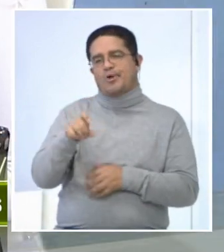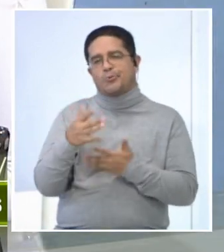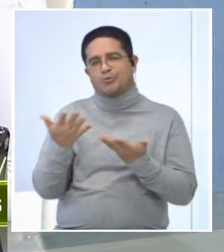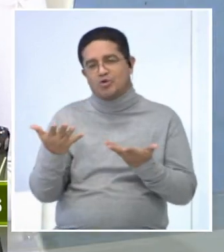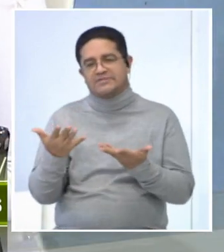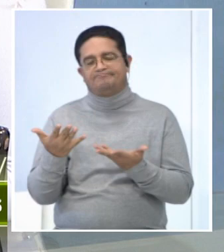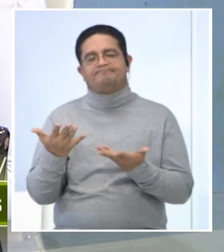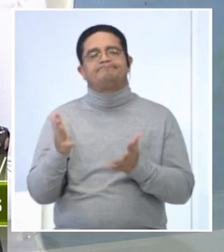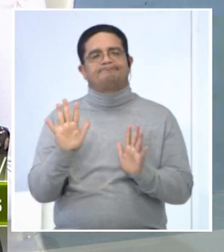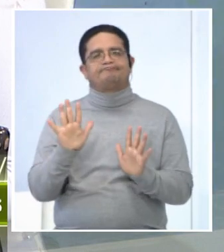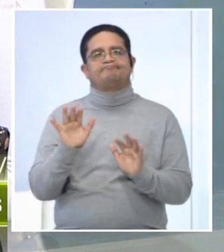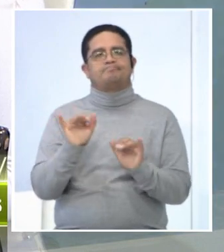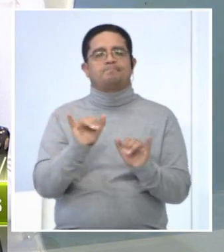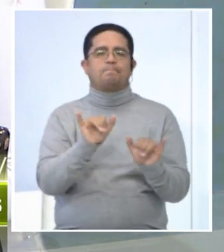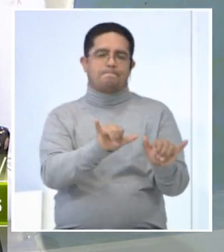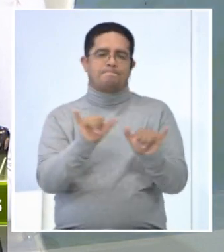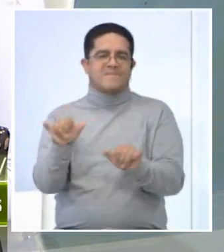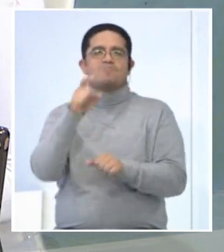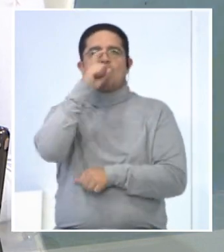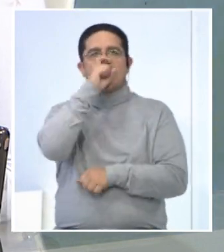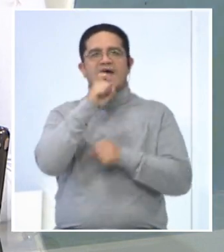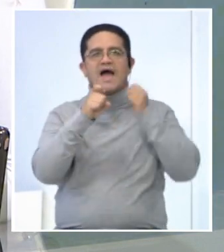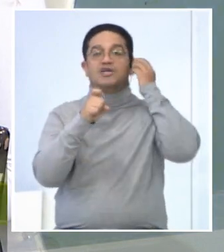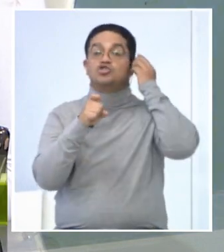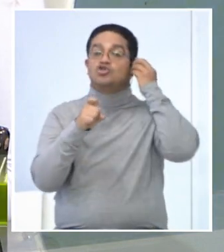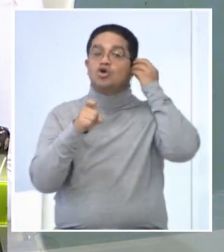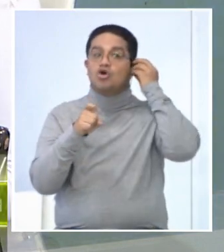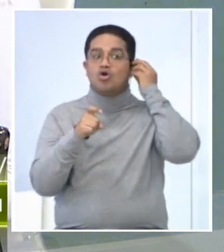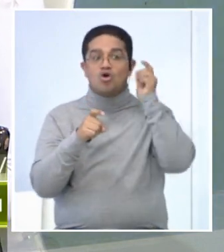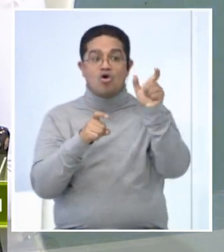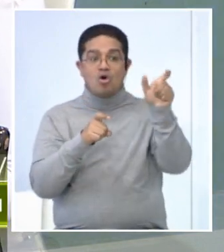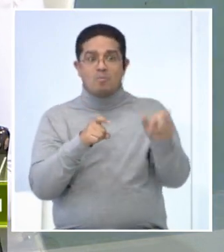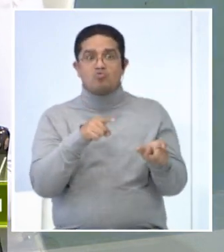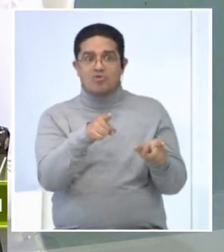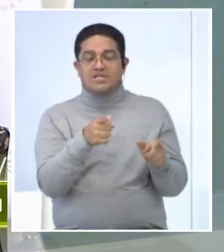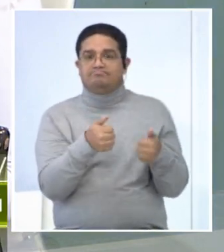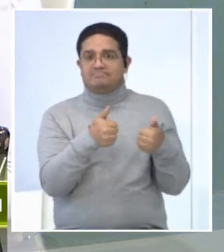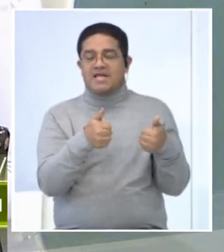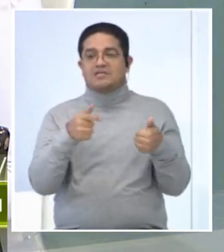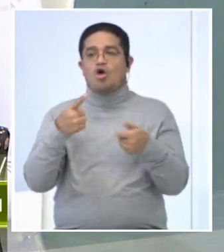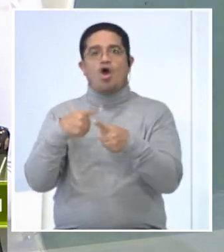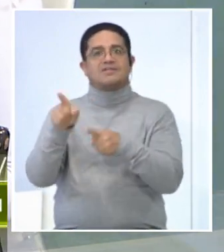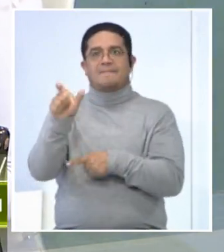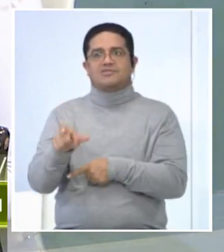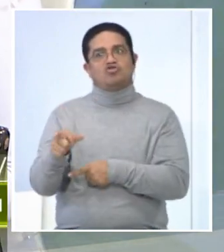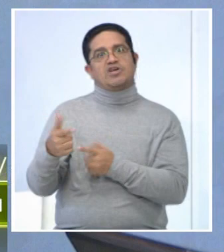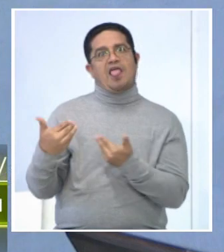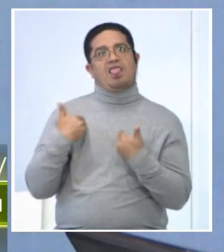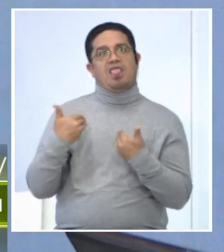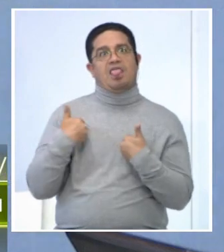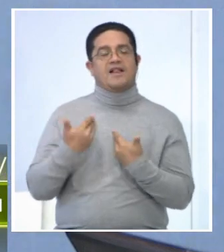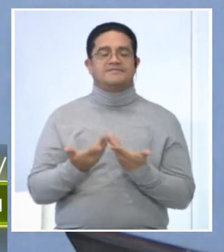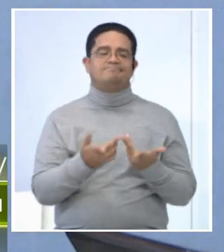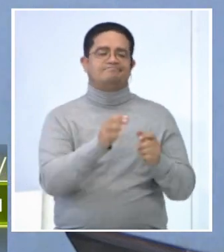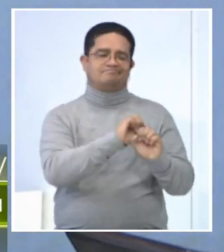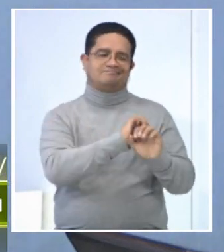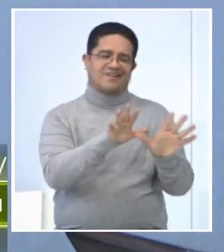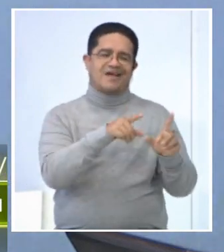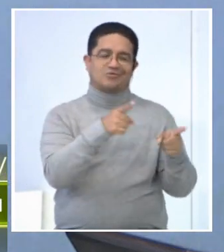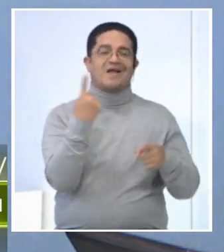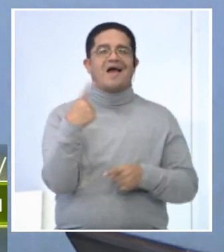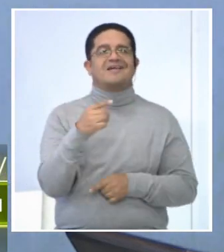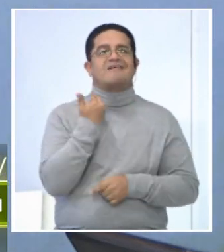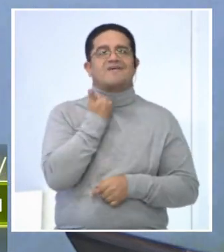tenemos de repente la misma edad y una puede sufrir de la articulación y la otra persona no. Claro, por ejemplo, existe una patología que se